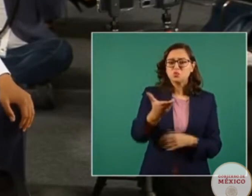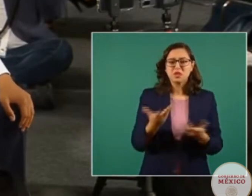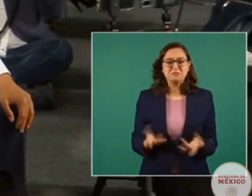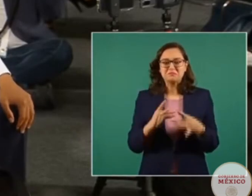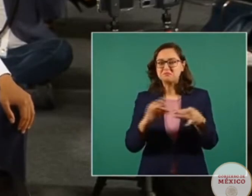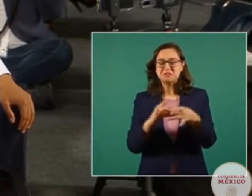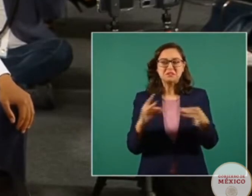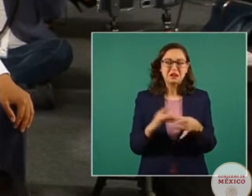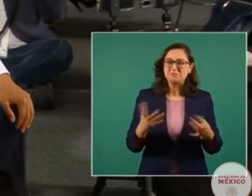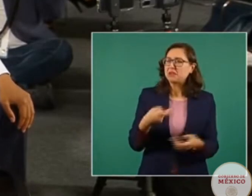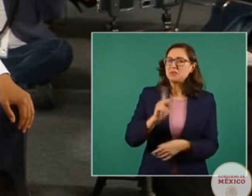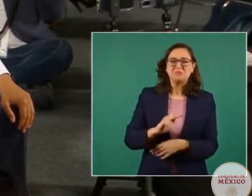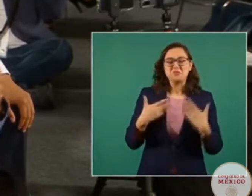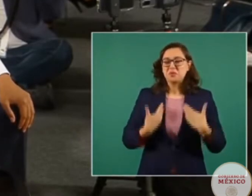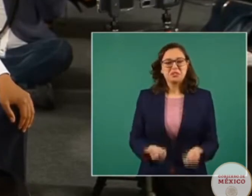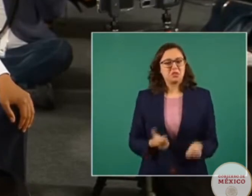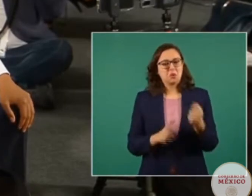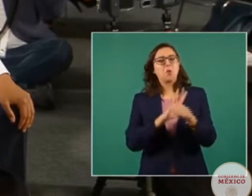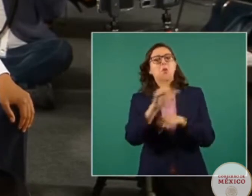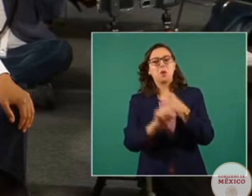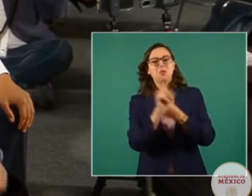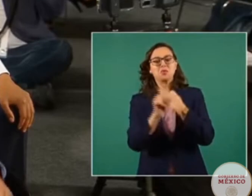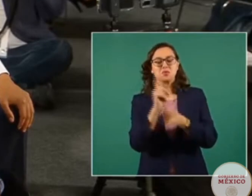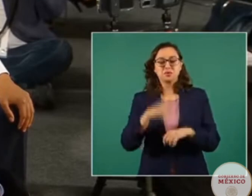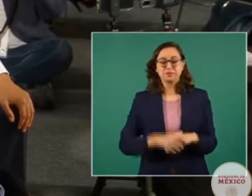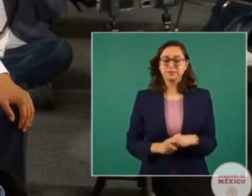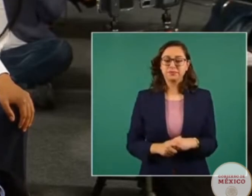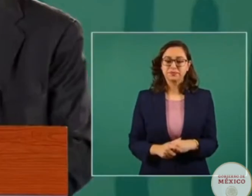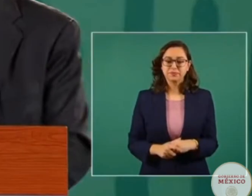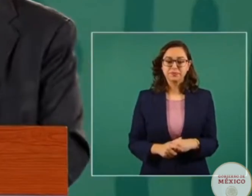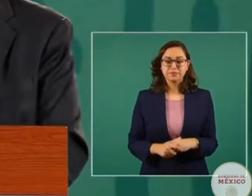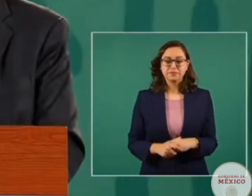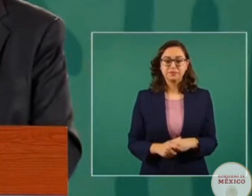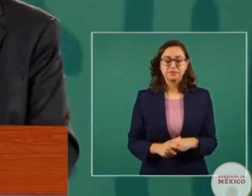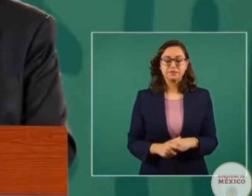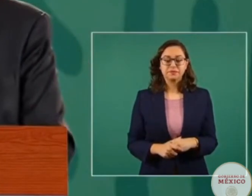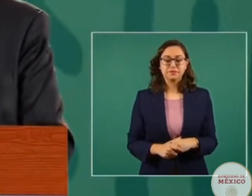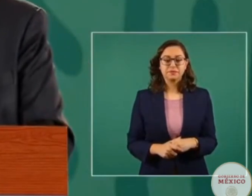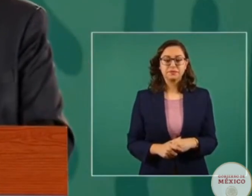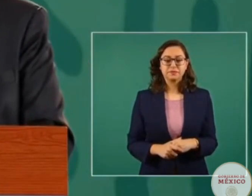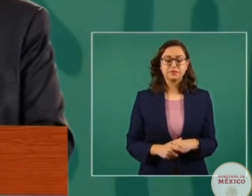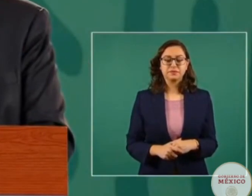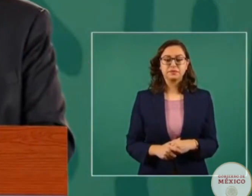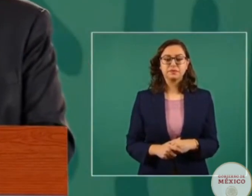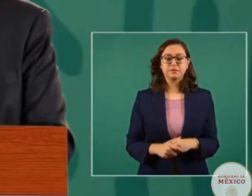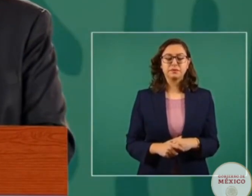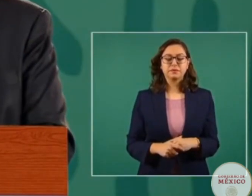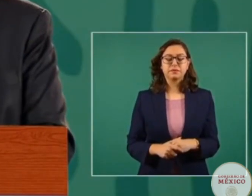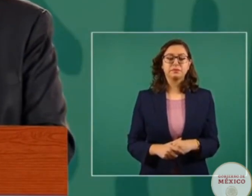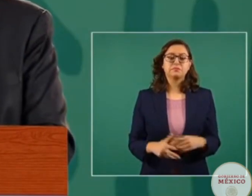el problema. ¿Por qué no hay libre tránsito? Estados Unidos, ahora que surgió el